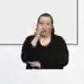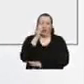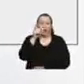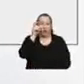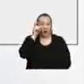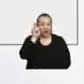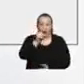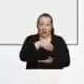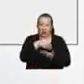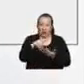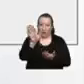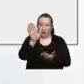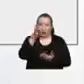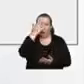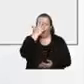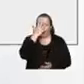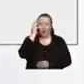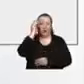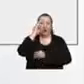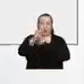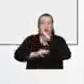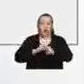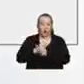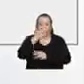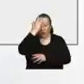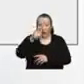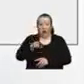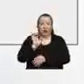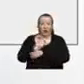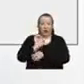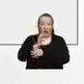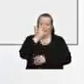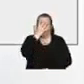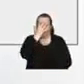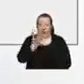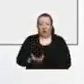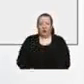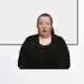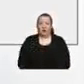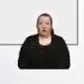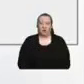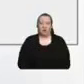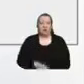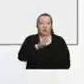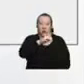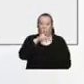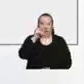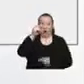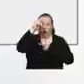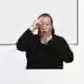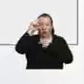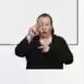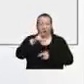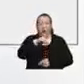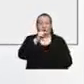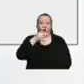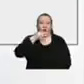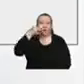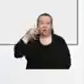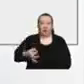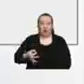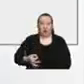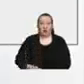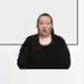una vergüenza para el país lo está destrozando además que perdió toda solvencia moral toda credibilidad vamos a tener cuatro años